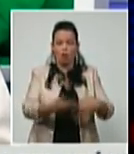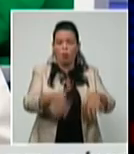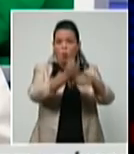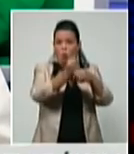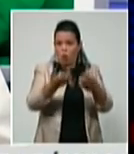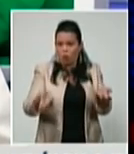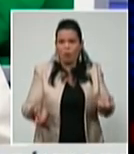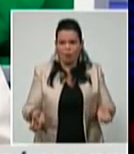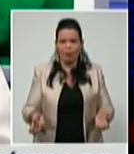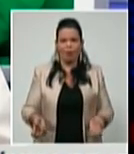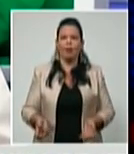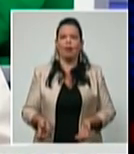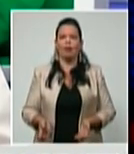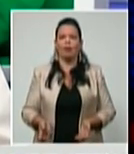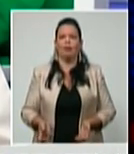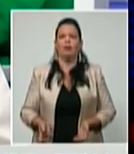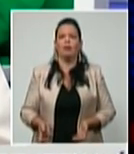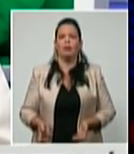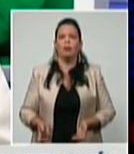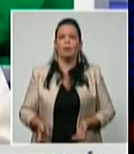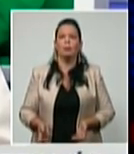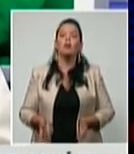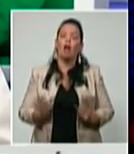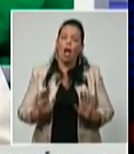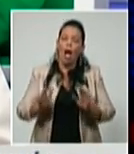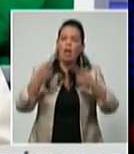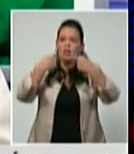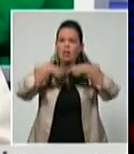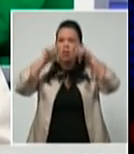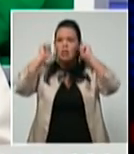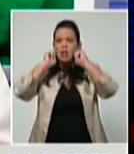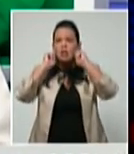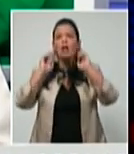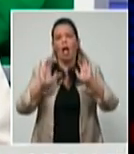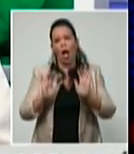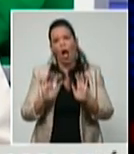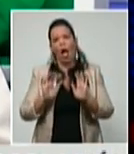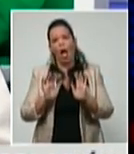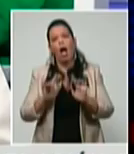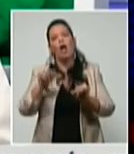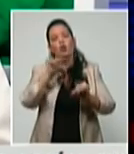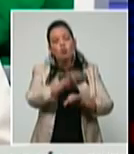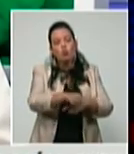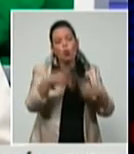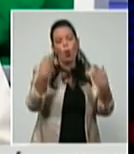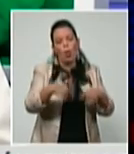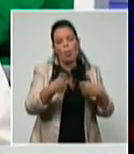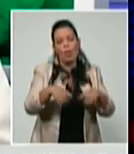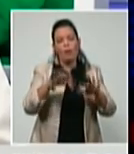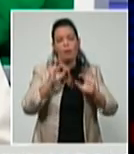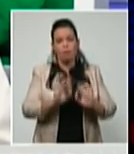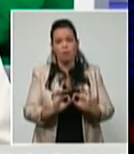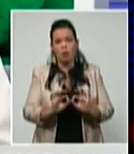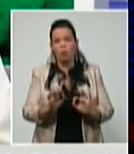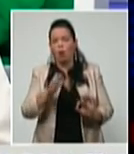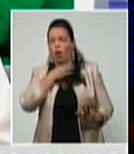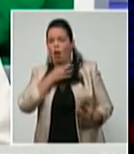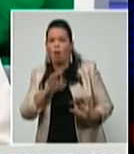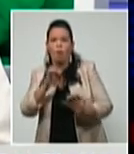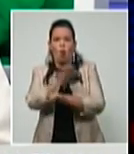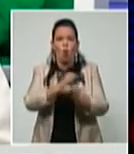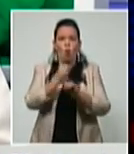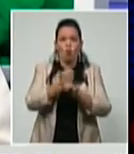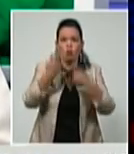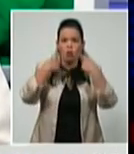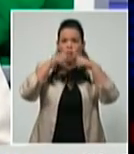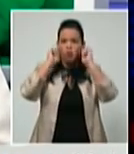higiene. El nasobuco, bueno, el nasobuco se supone que cuando te lo dan tú lo lavas, como se explicaba, hasta en la televisión